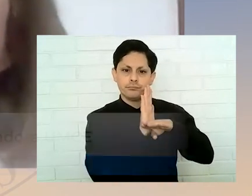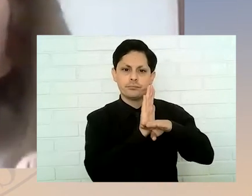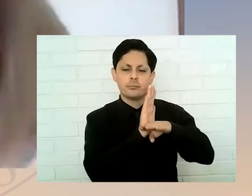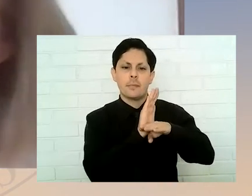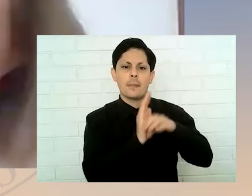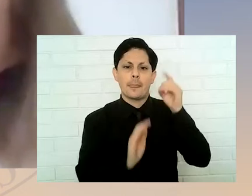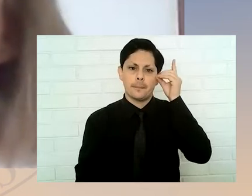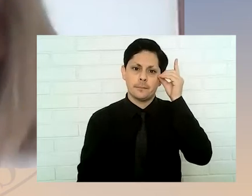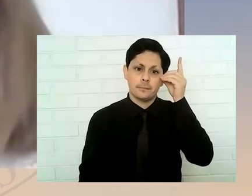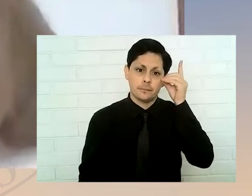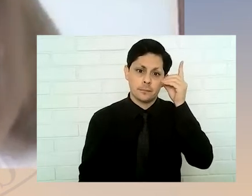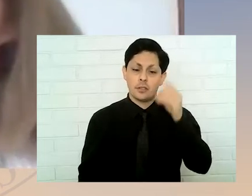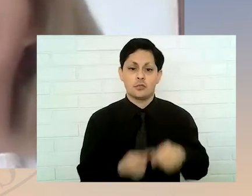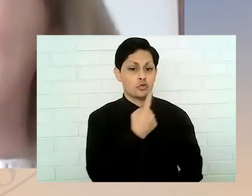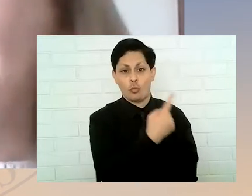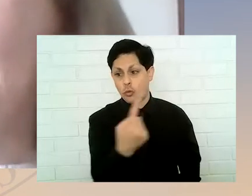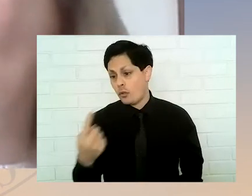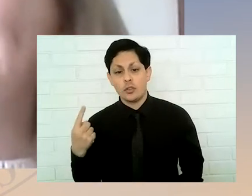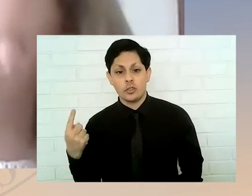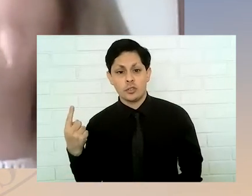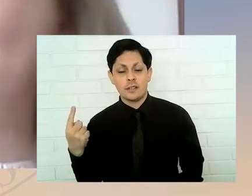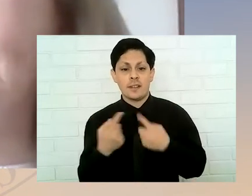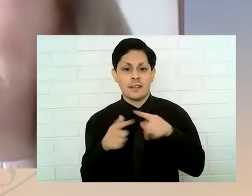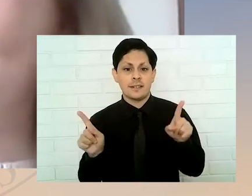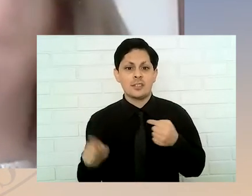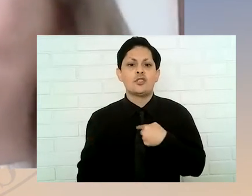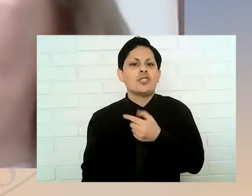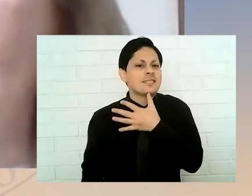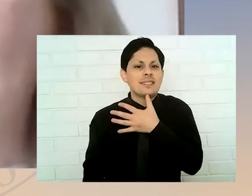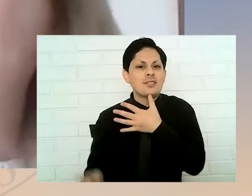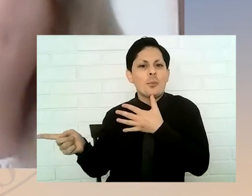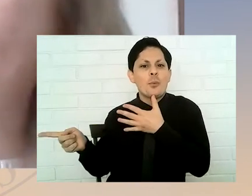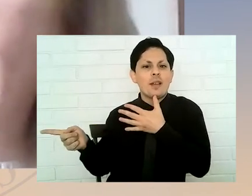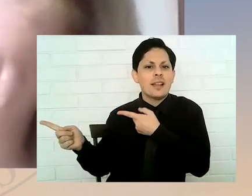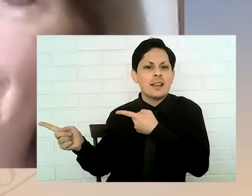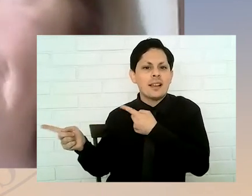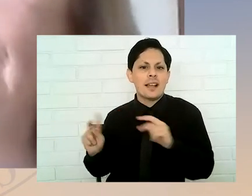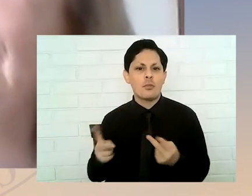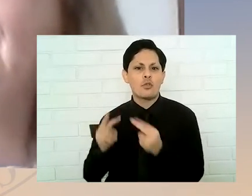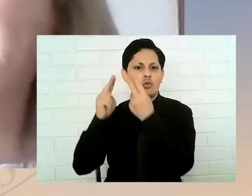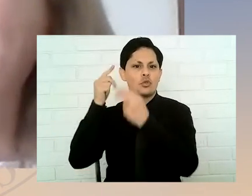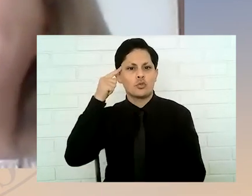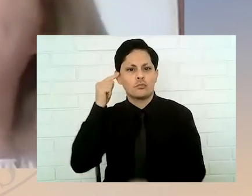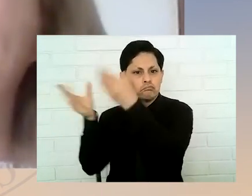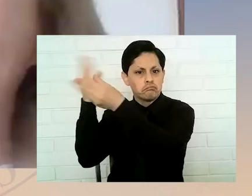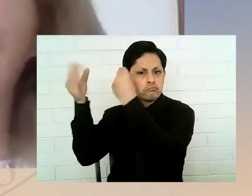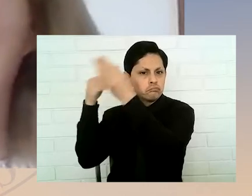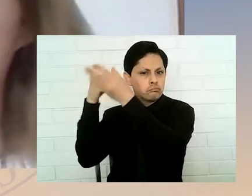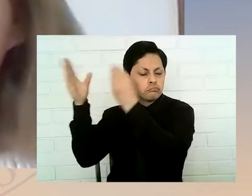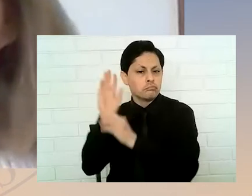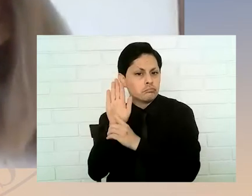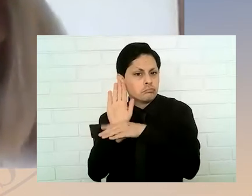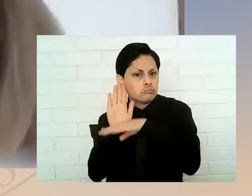como somos diferentes, yo no sé cómo ha sido esa construcción, pero lo que sí sé es que ha sido